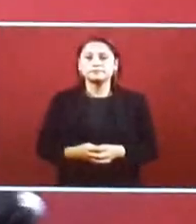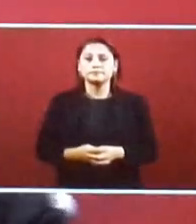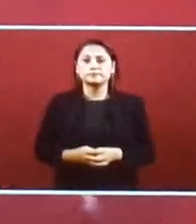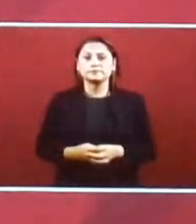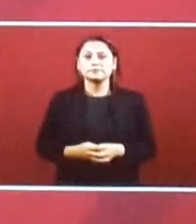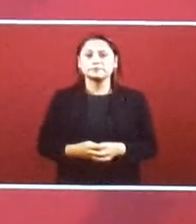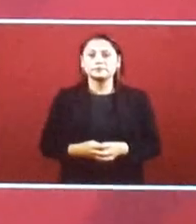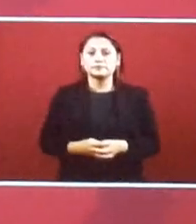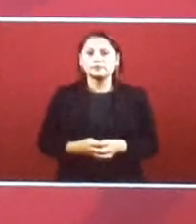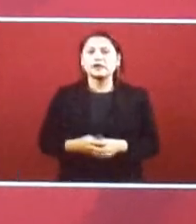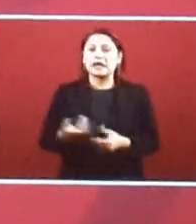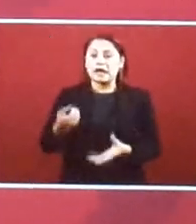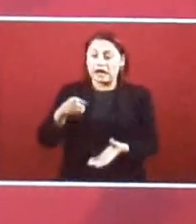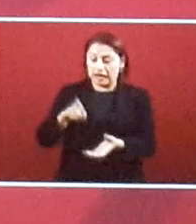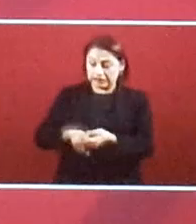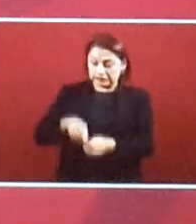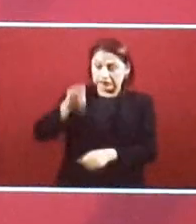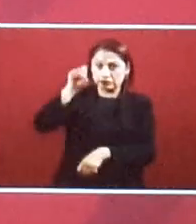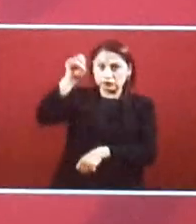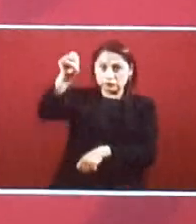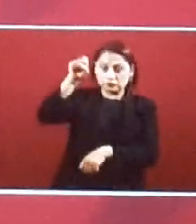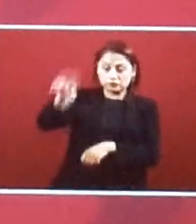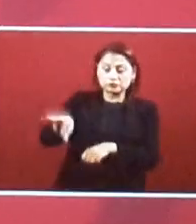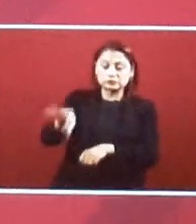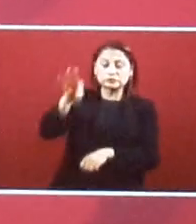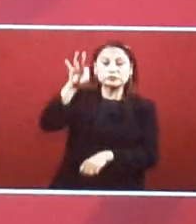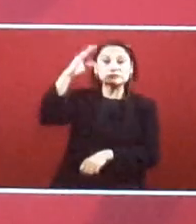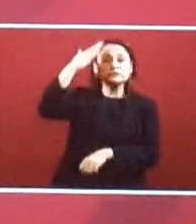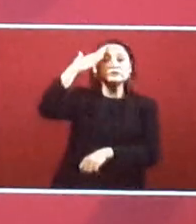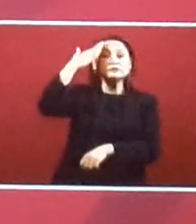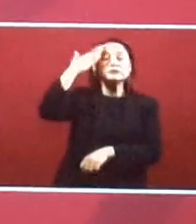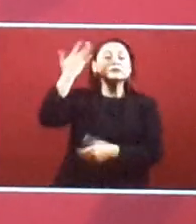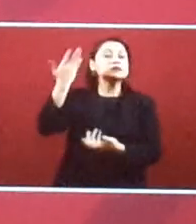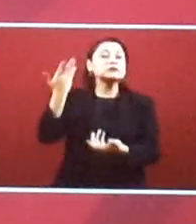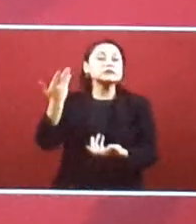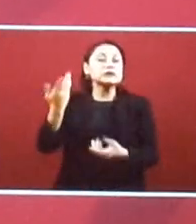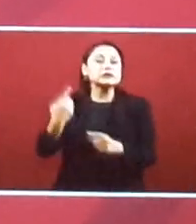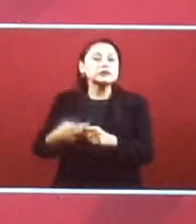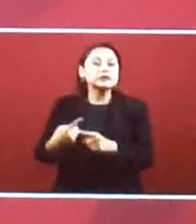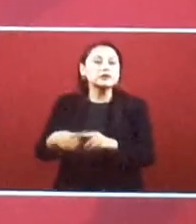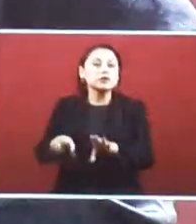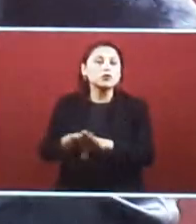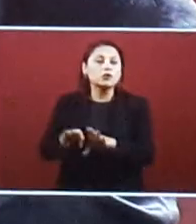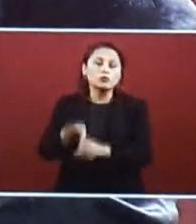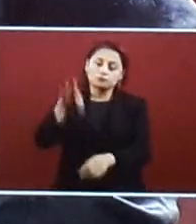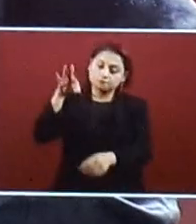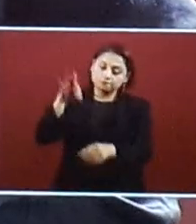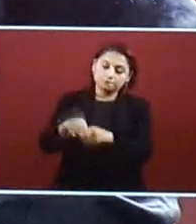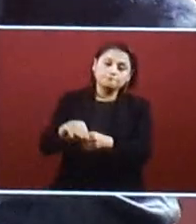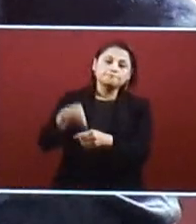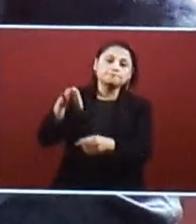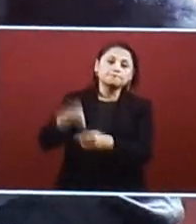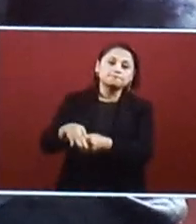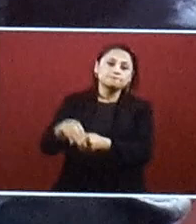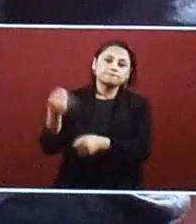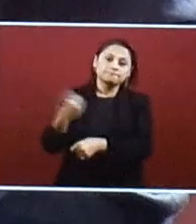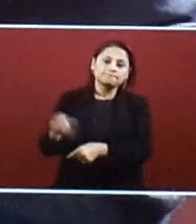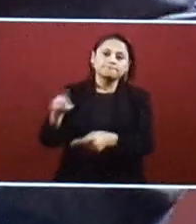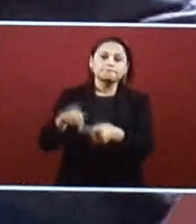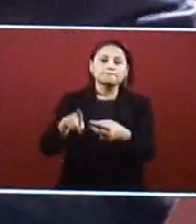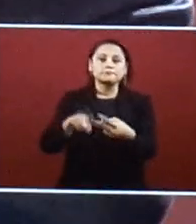elección de los dirigentes mediante voto libre, secreto, directo.